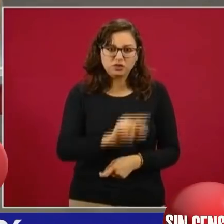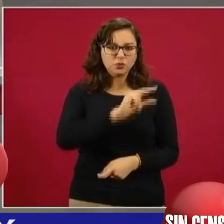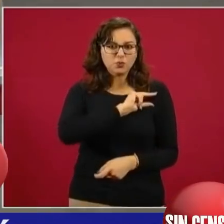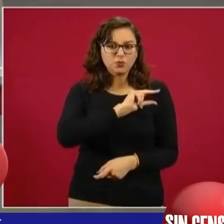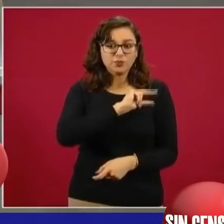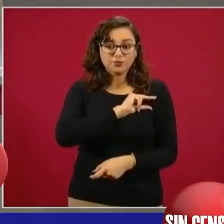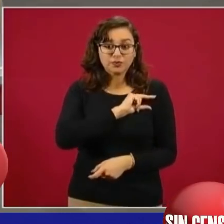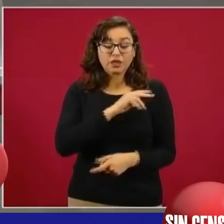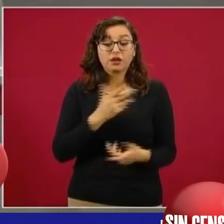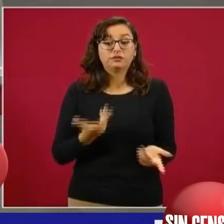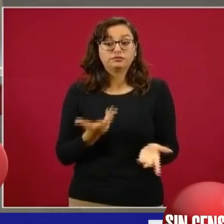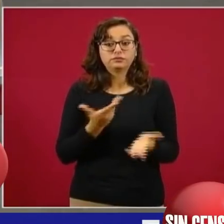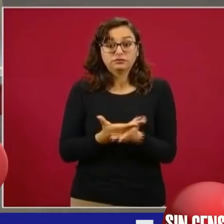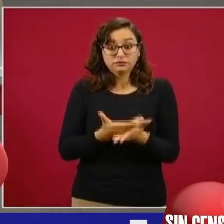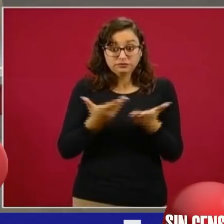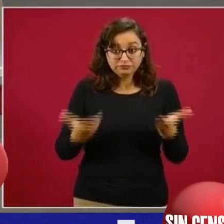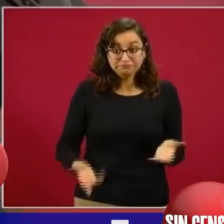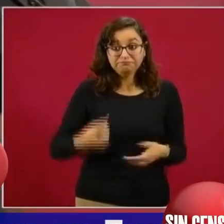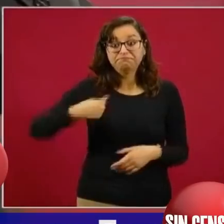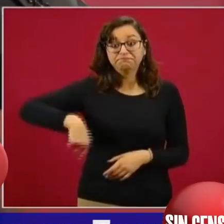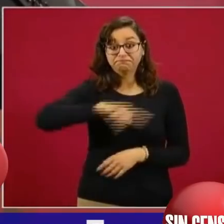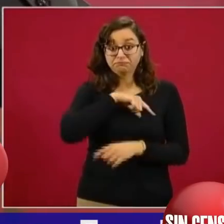Entonces lo que estamos buscando es,